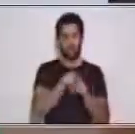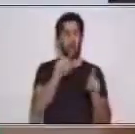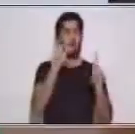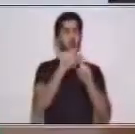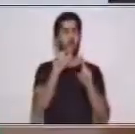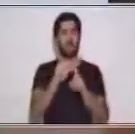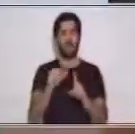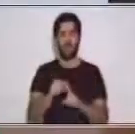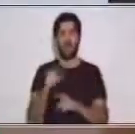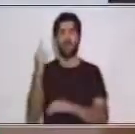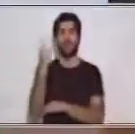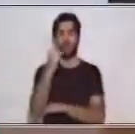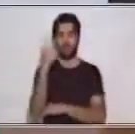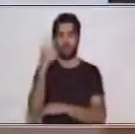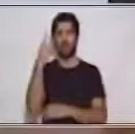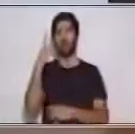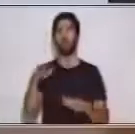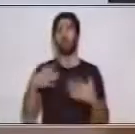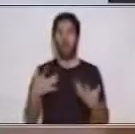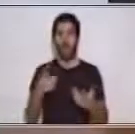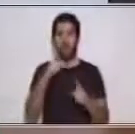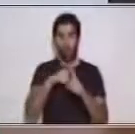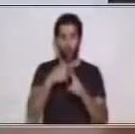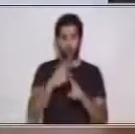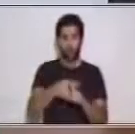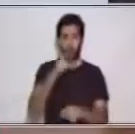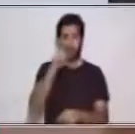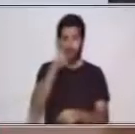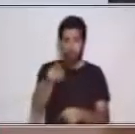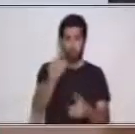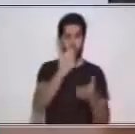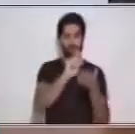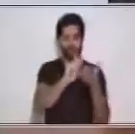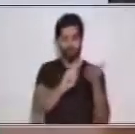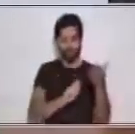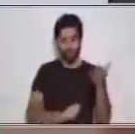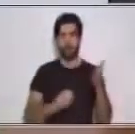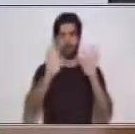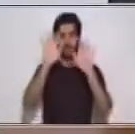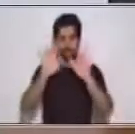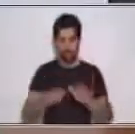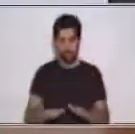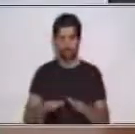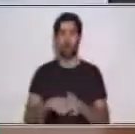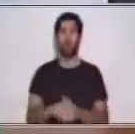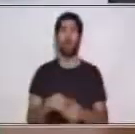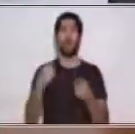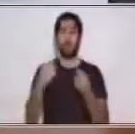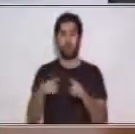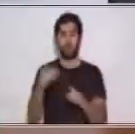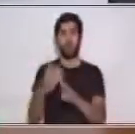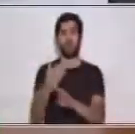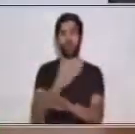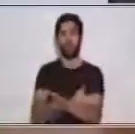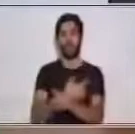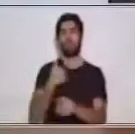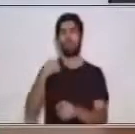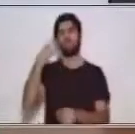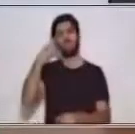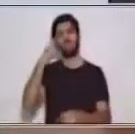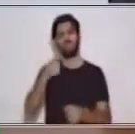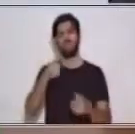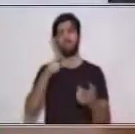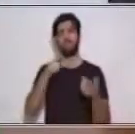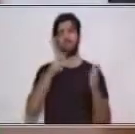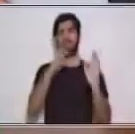son fundamentales al momento de redactar un texto, pero antes vamos a recordar un poquito qué es un párrafo.